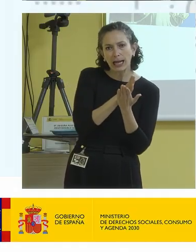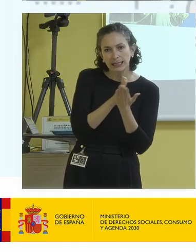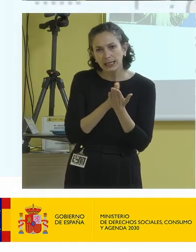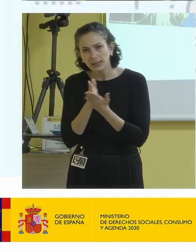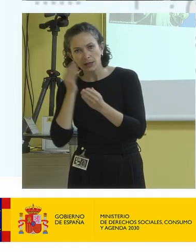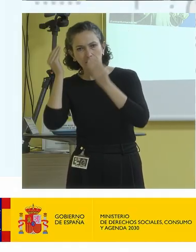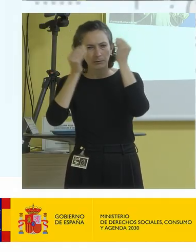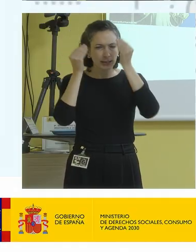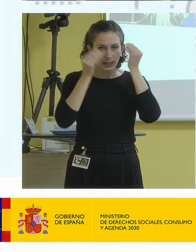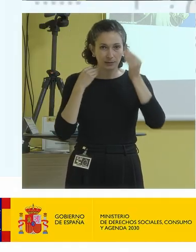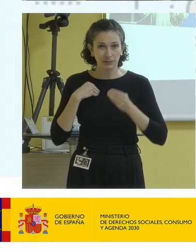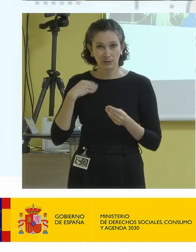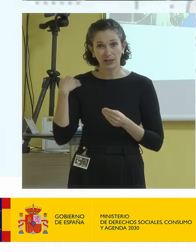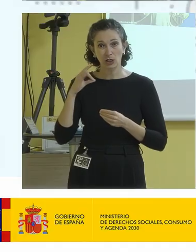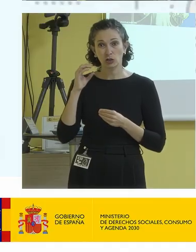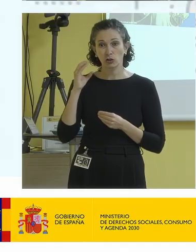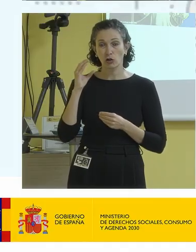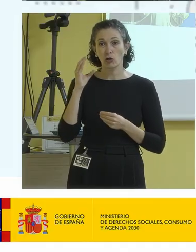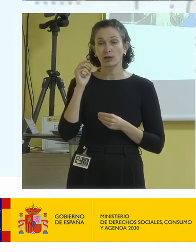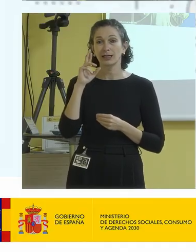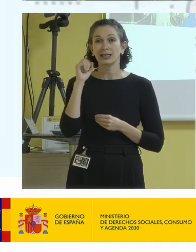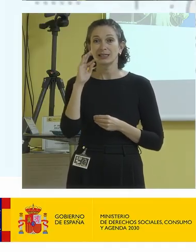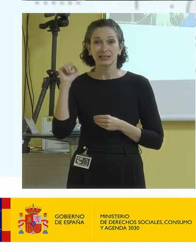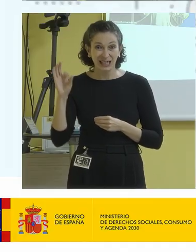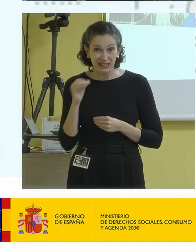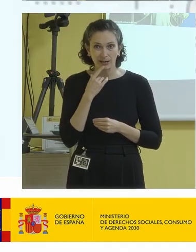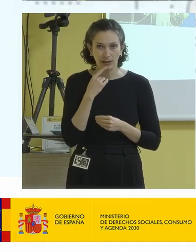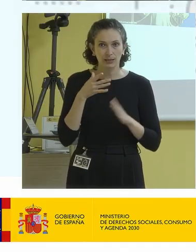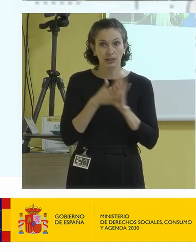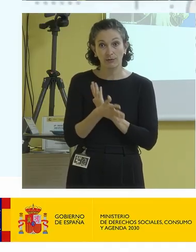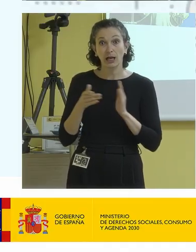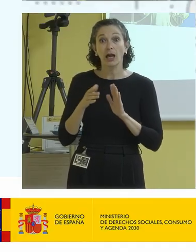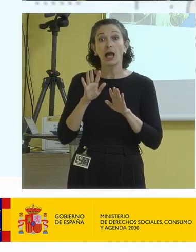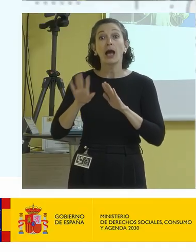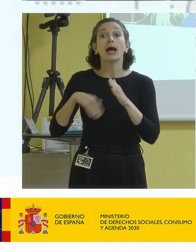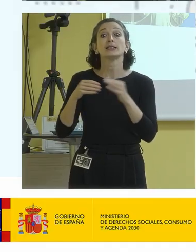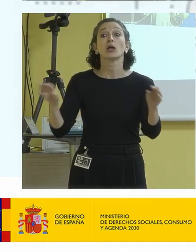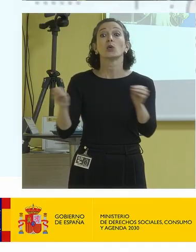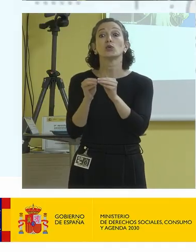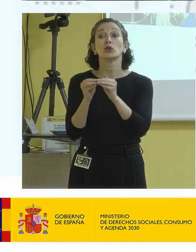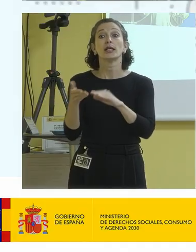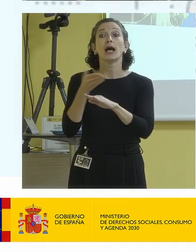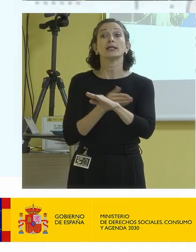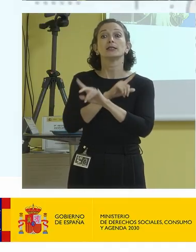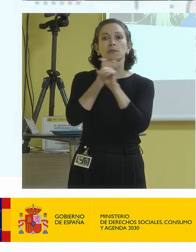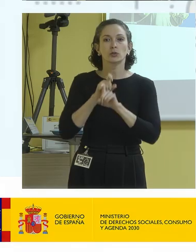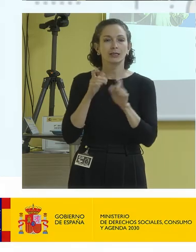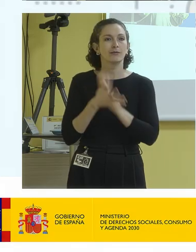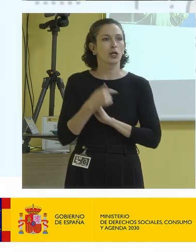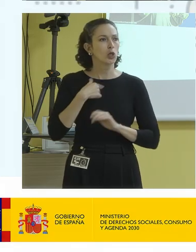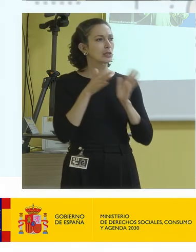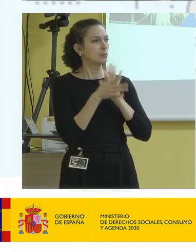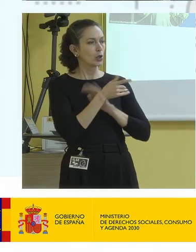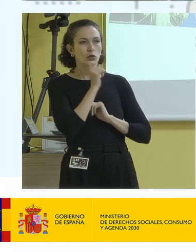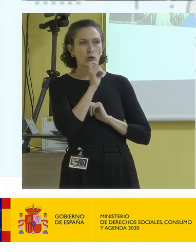esto es lo que ya decía Sócrates de la mayéutica, ir llegando a las conclusiones con preguntas. No te digo lo que hay, sino que te ayudo a llegar con preguntas a